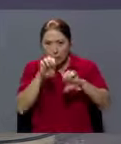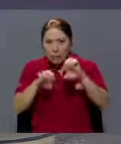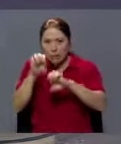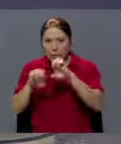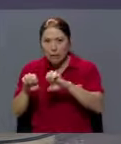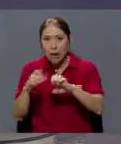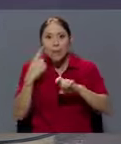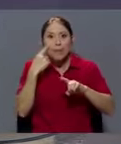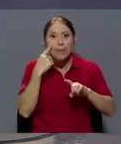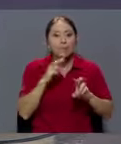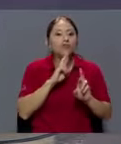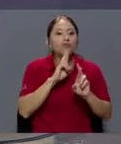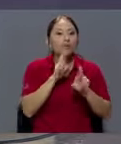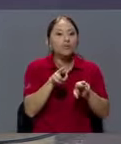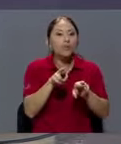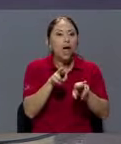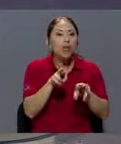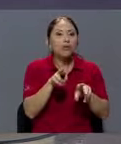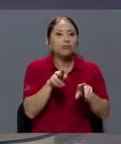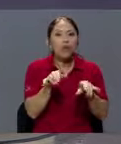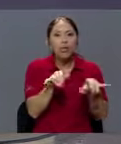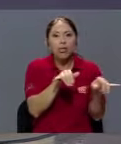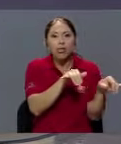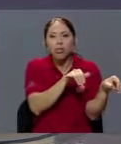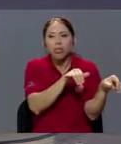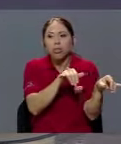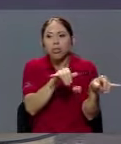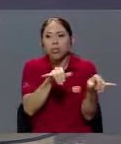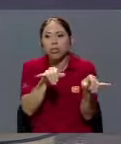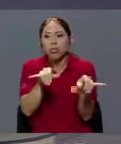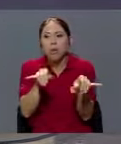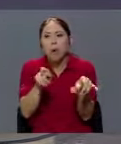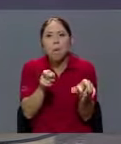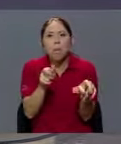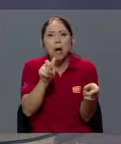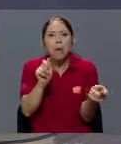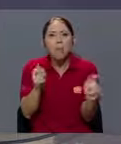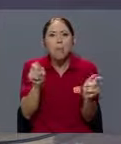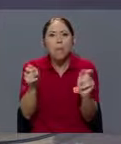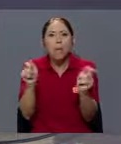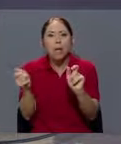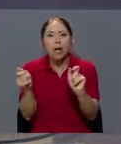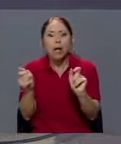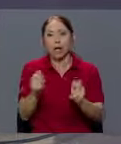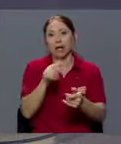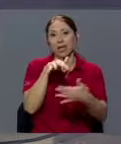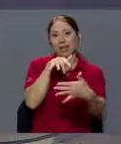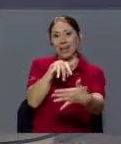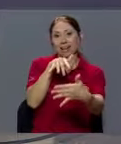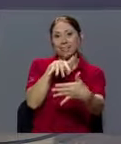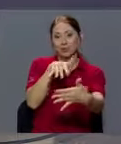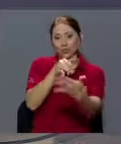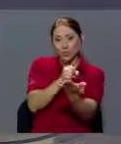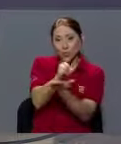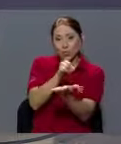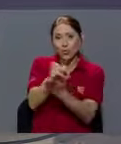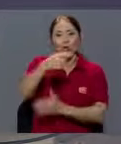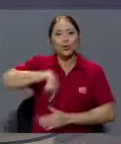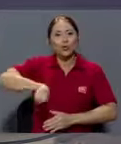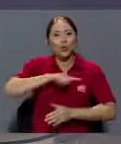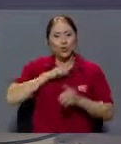resultados son prácticamente las mismas entre el 2012 y el 2016. Entonces, el estudio lo centramos en los resultados